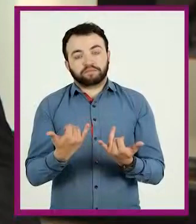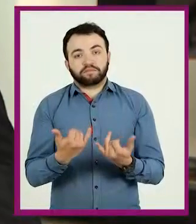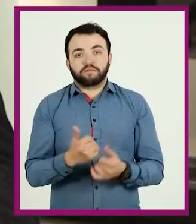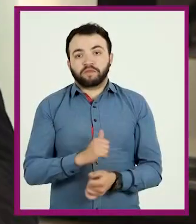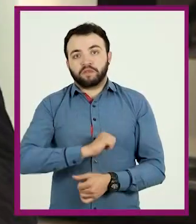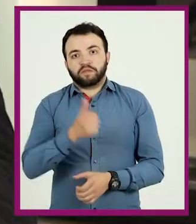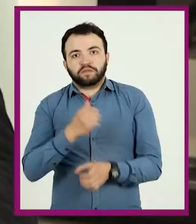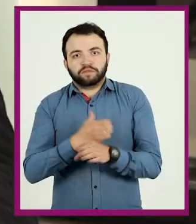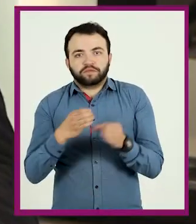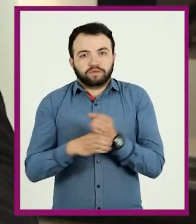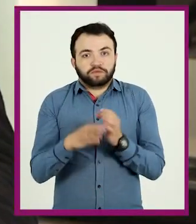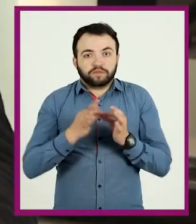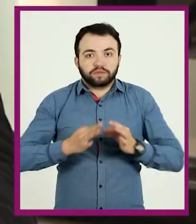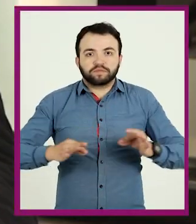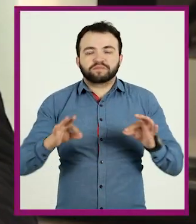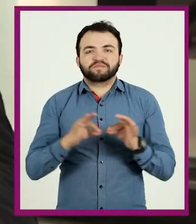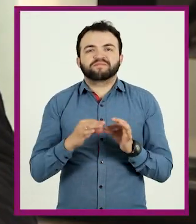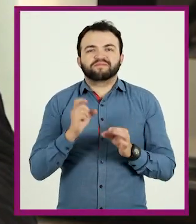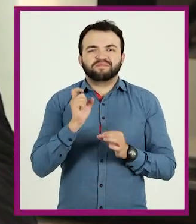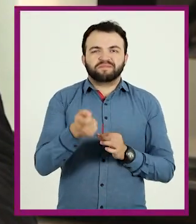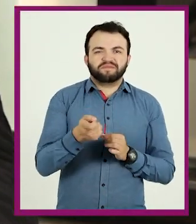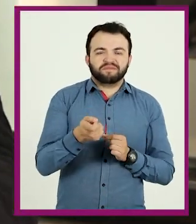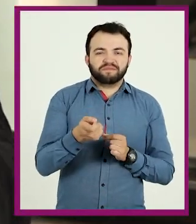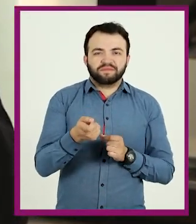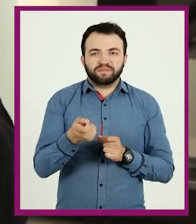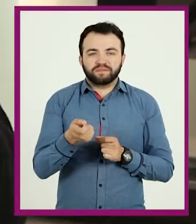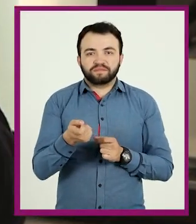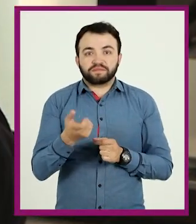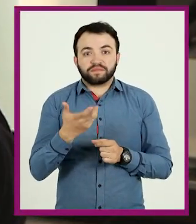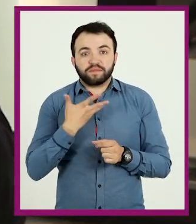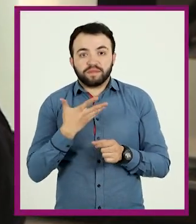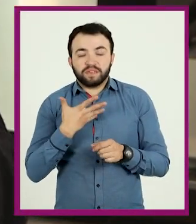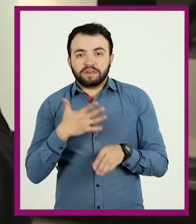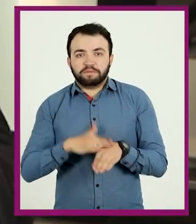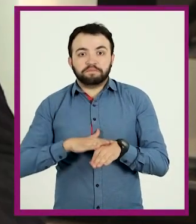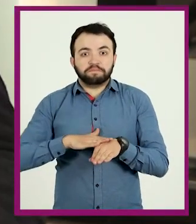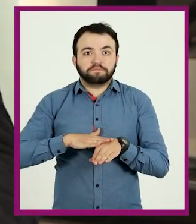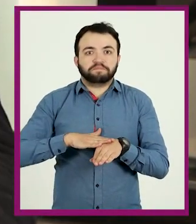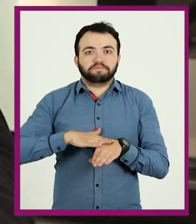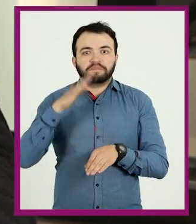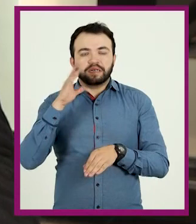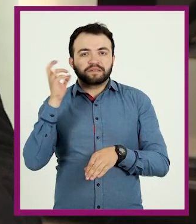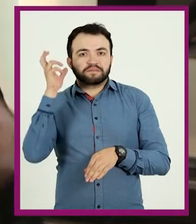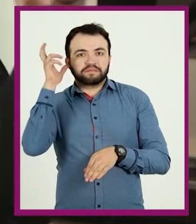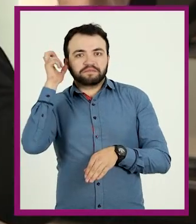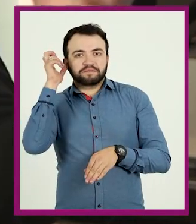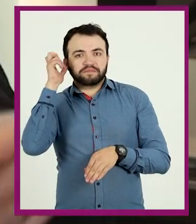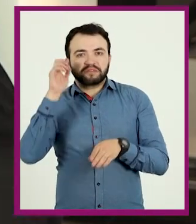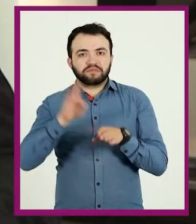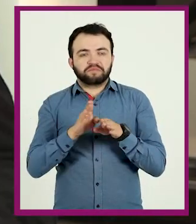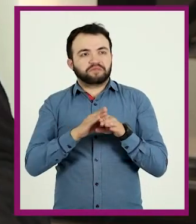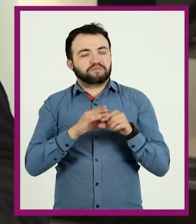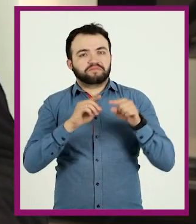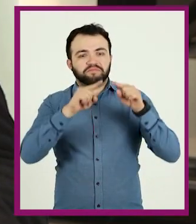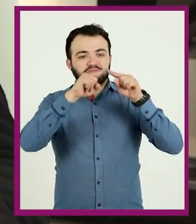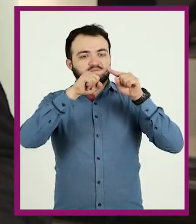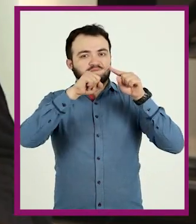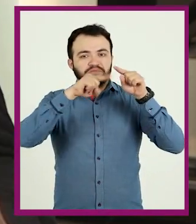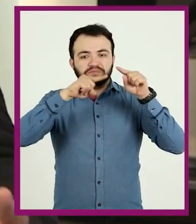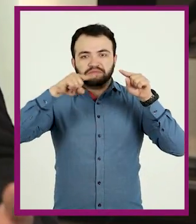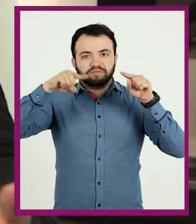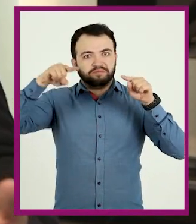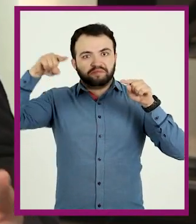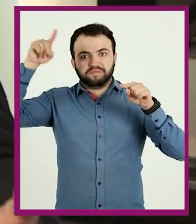Y otra cosa de las más importantes es que hay más sonidos dentro de su escala, por decirlo así. Es